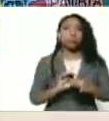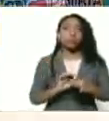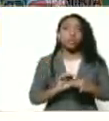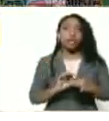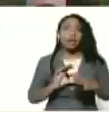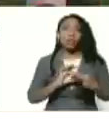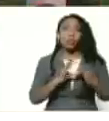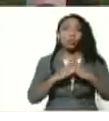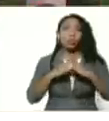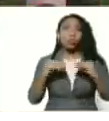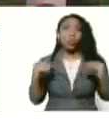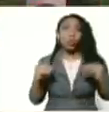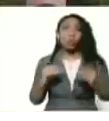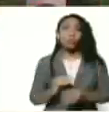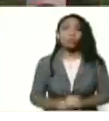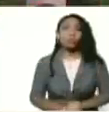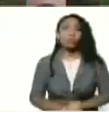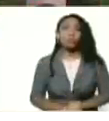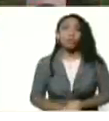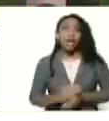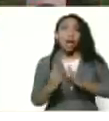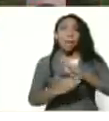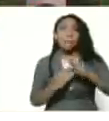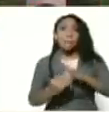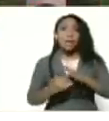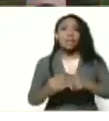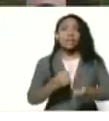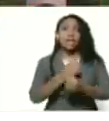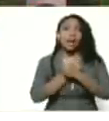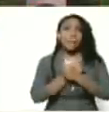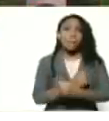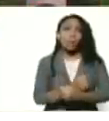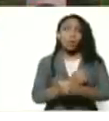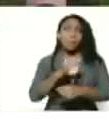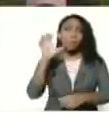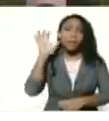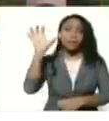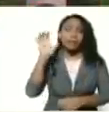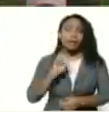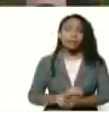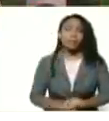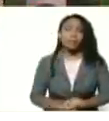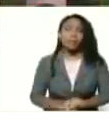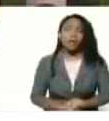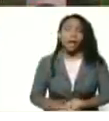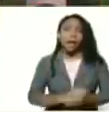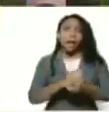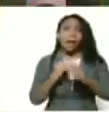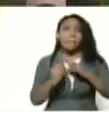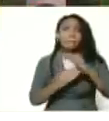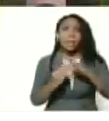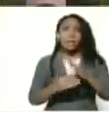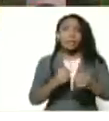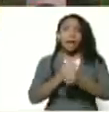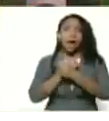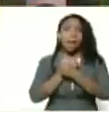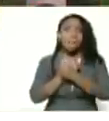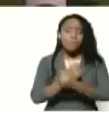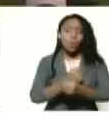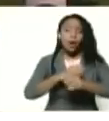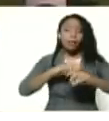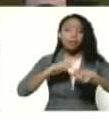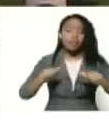articulando todo en base al amor a la patria, en base al amor a nuestra tierra, a